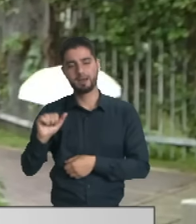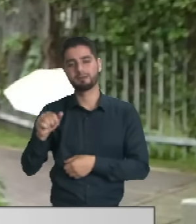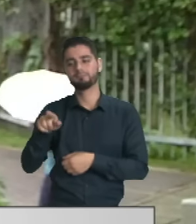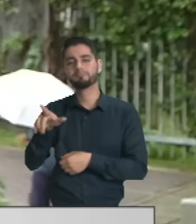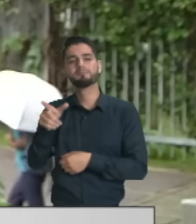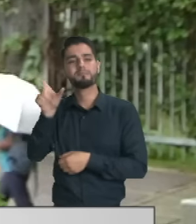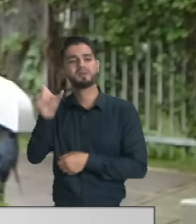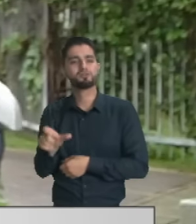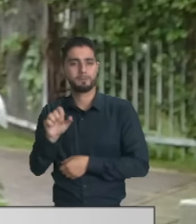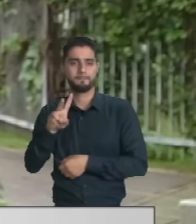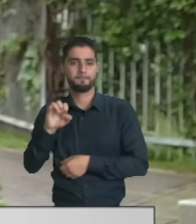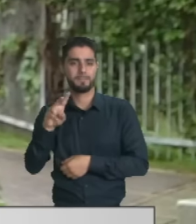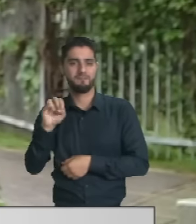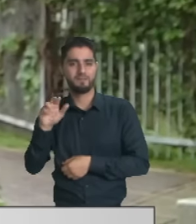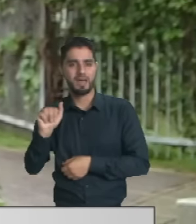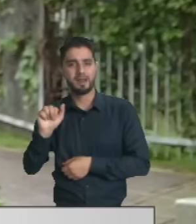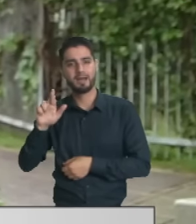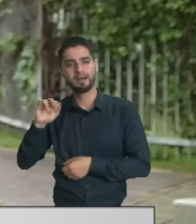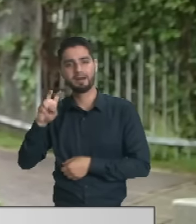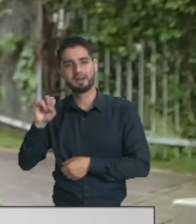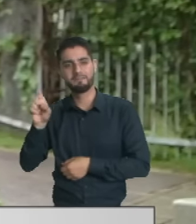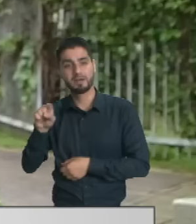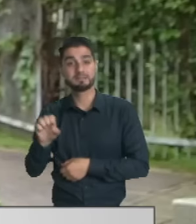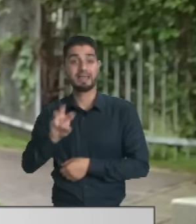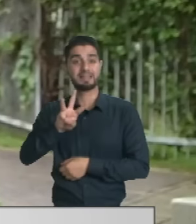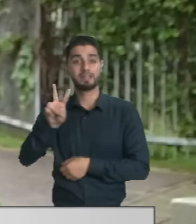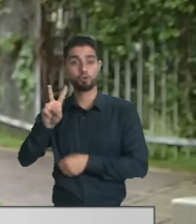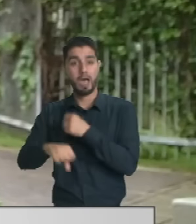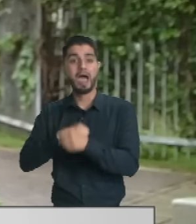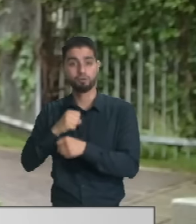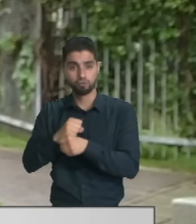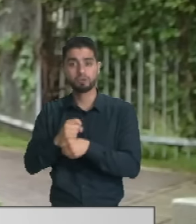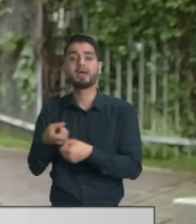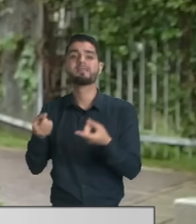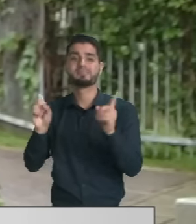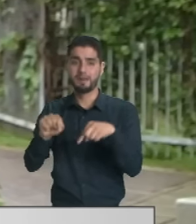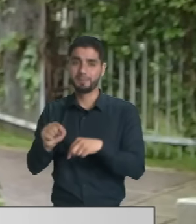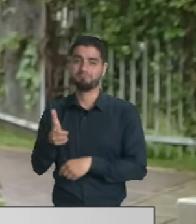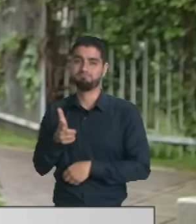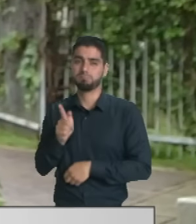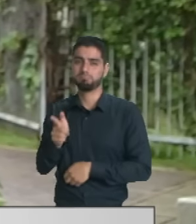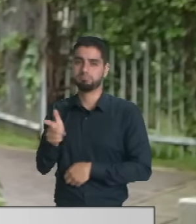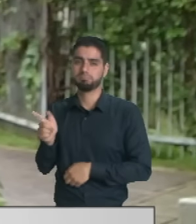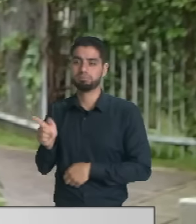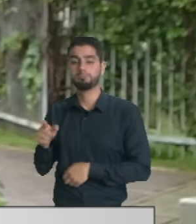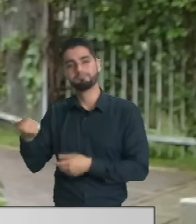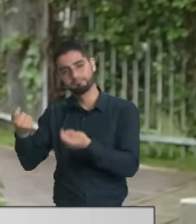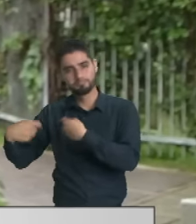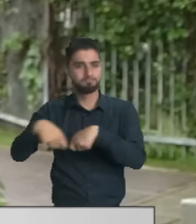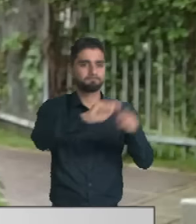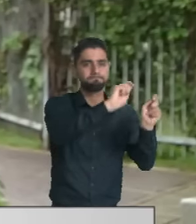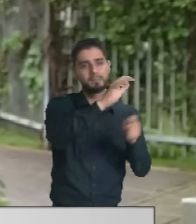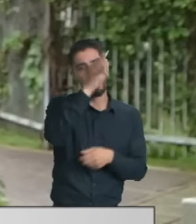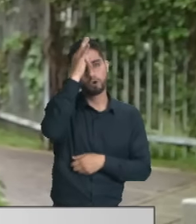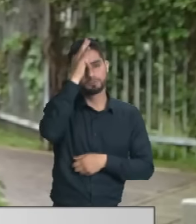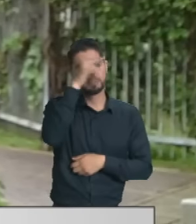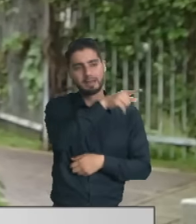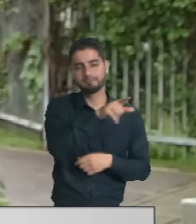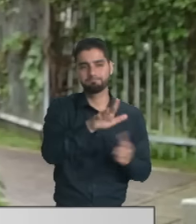Julio Rivas, de 32 años de edad, quien también recibe varias lesiones. Llega hasta un centro asistencial